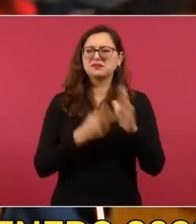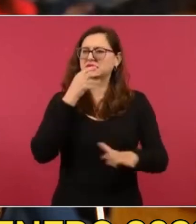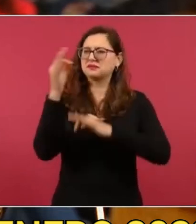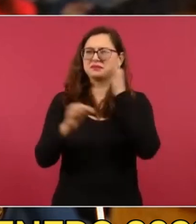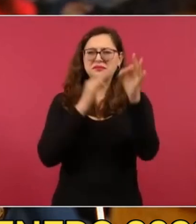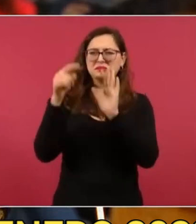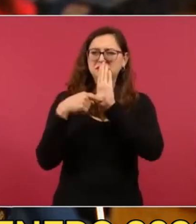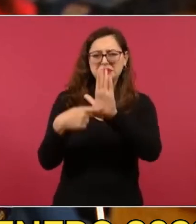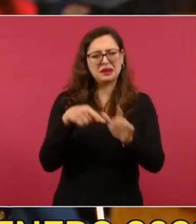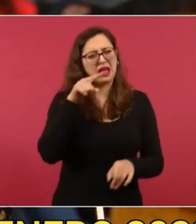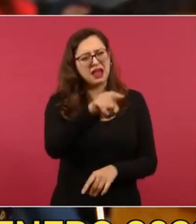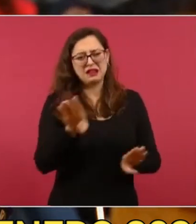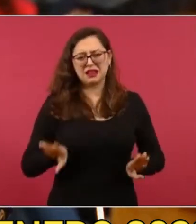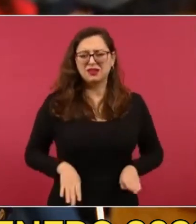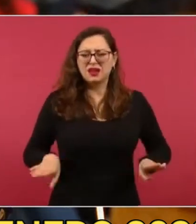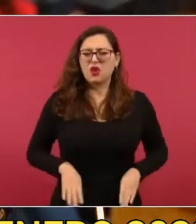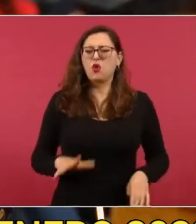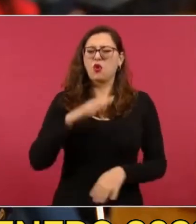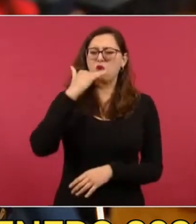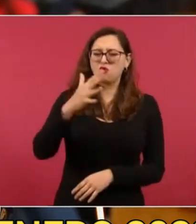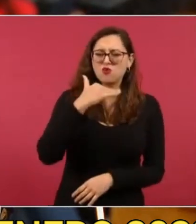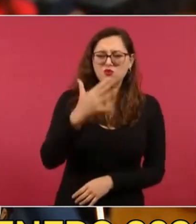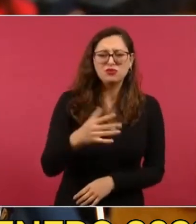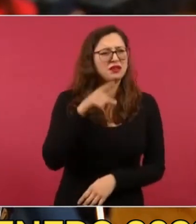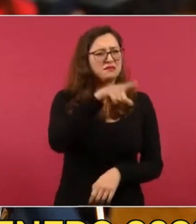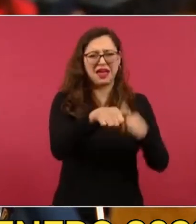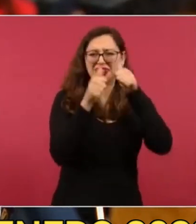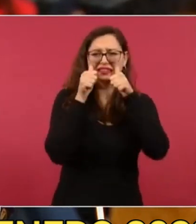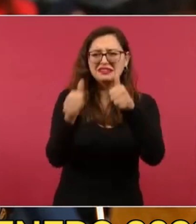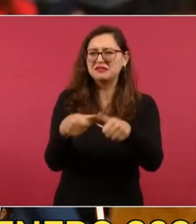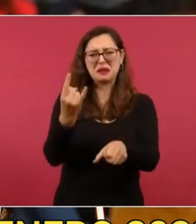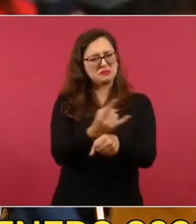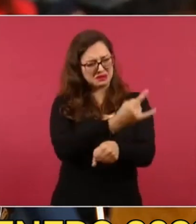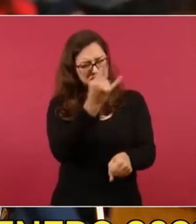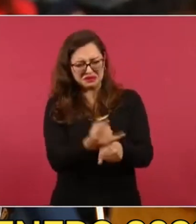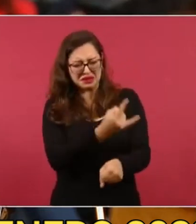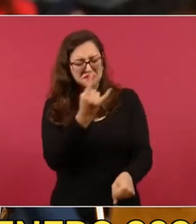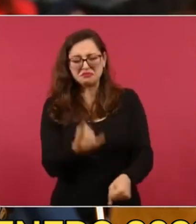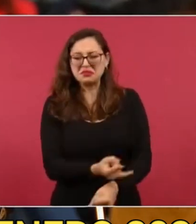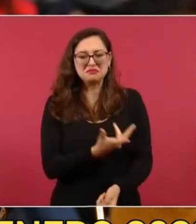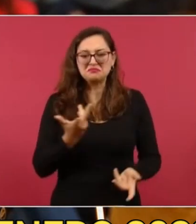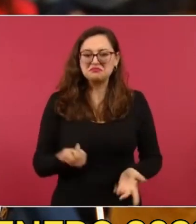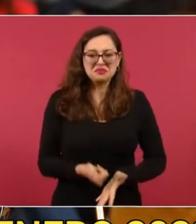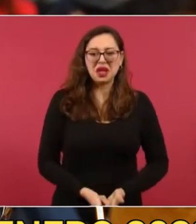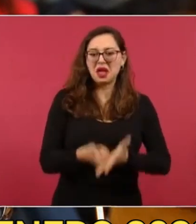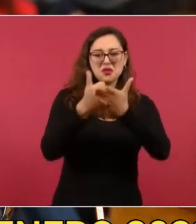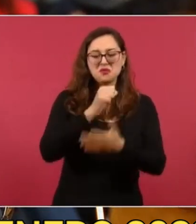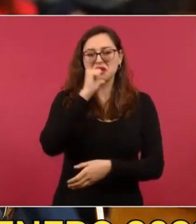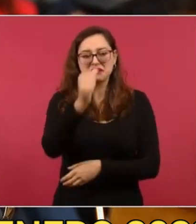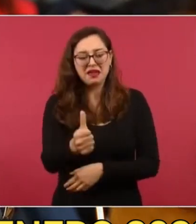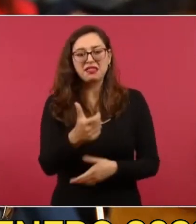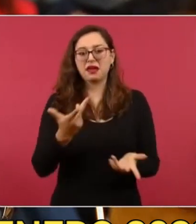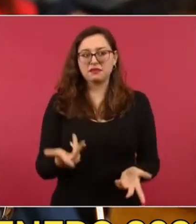como una persona corrupta y que, bueno, no ha dado el ancho en sus funciones y lejos de contribuir y esclarecer